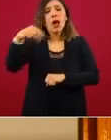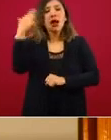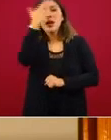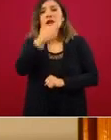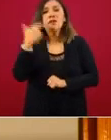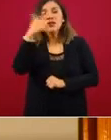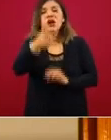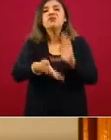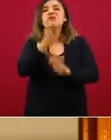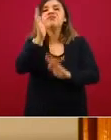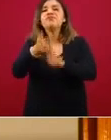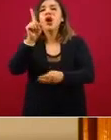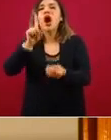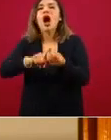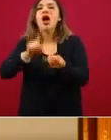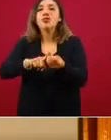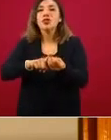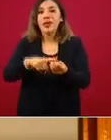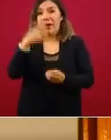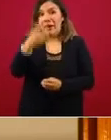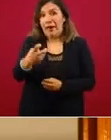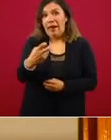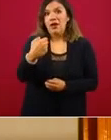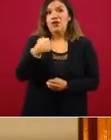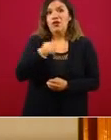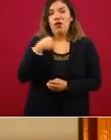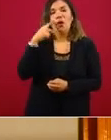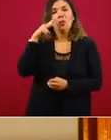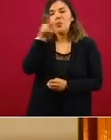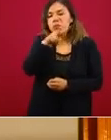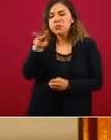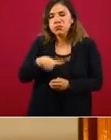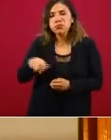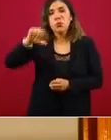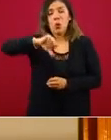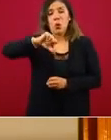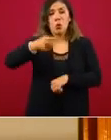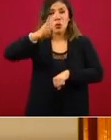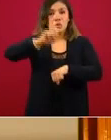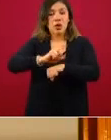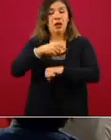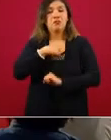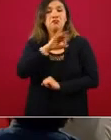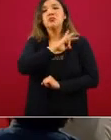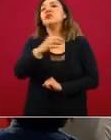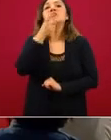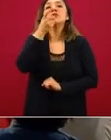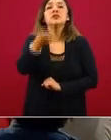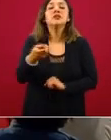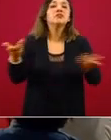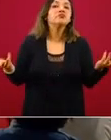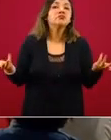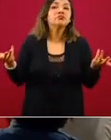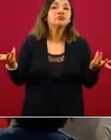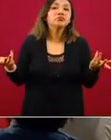nuestra movilidad. Así es como yo puedo decir hoy